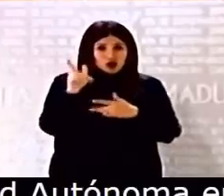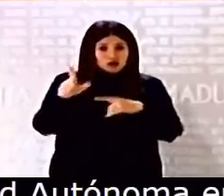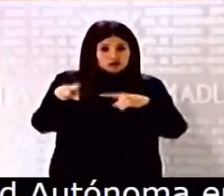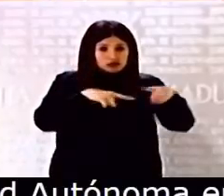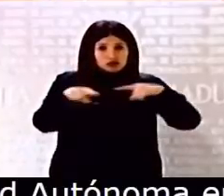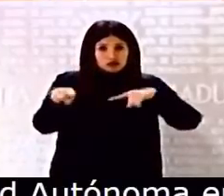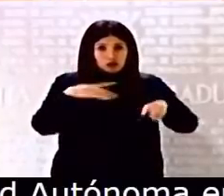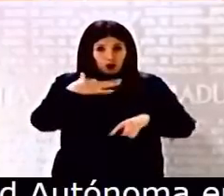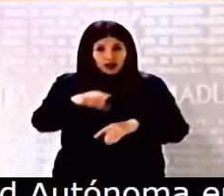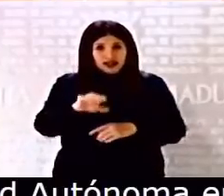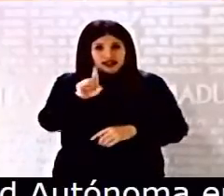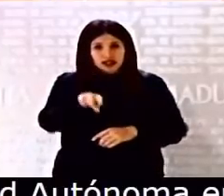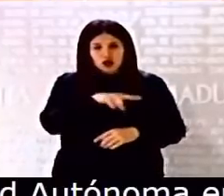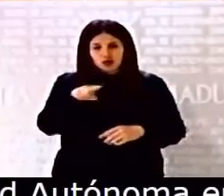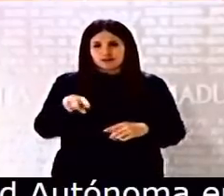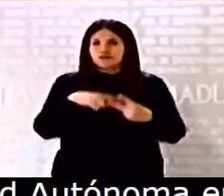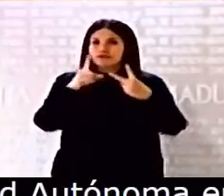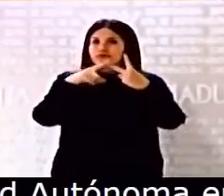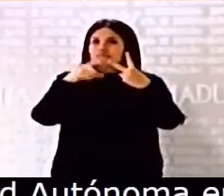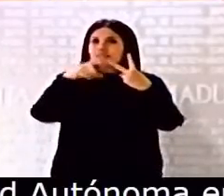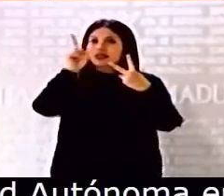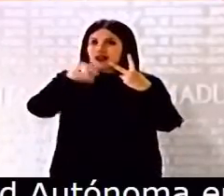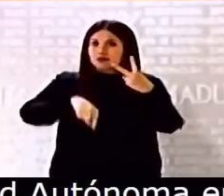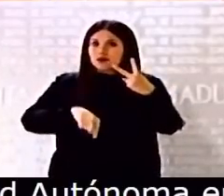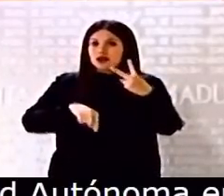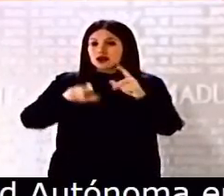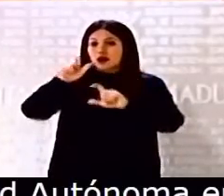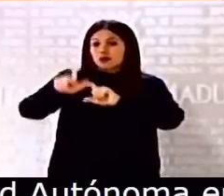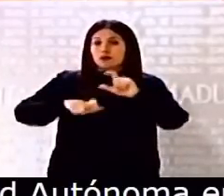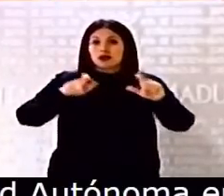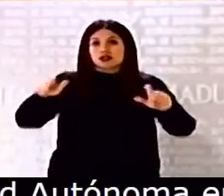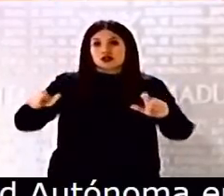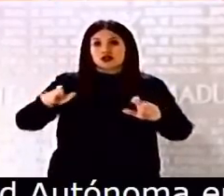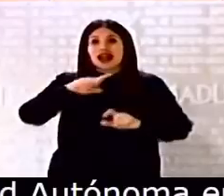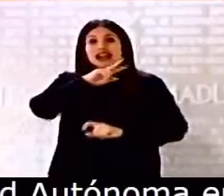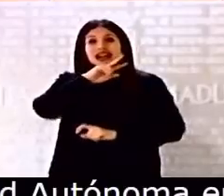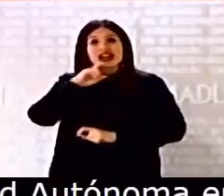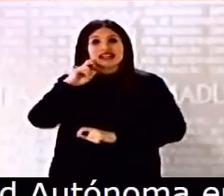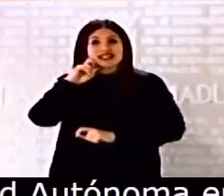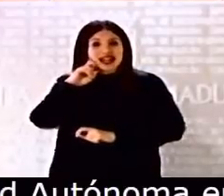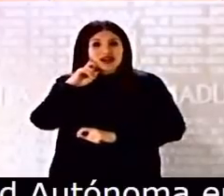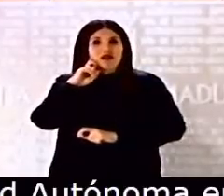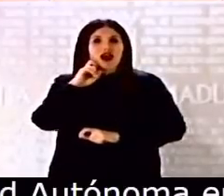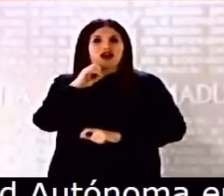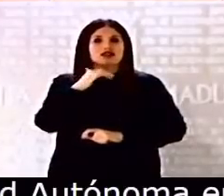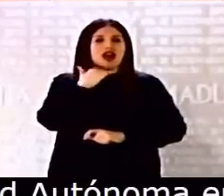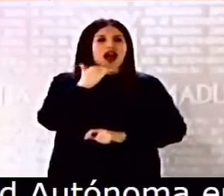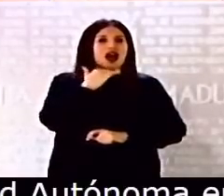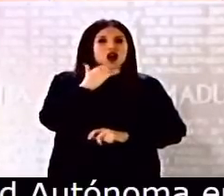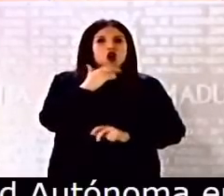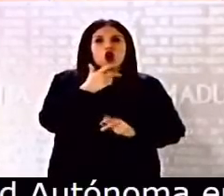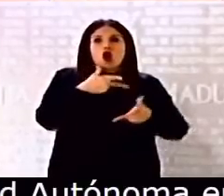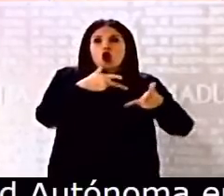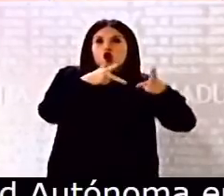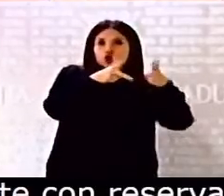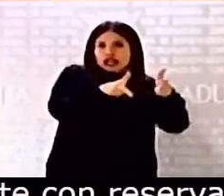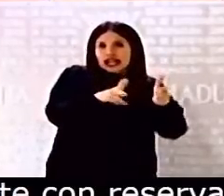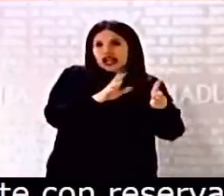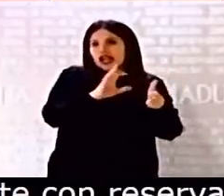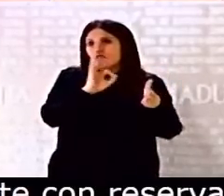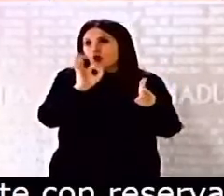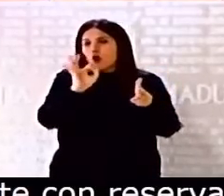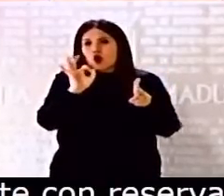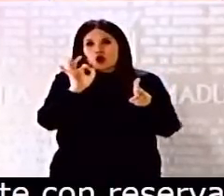También quería saber si van a poder venir a la región la gente que tenga reservas en establecimientos hoteleros